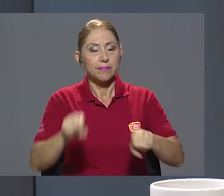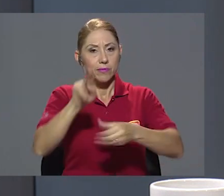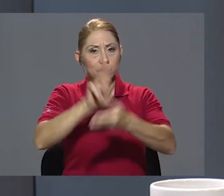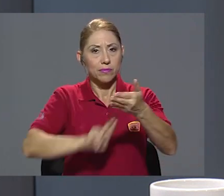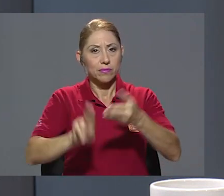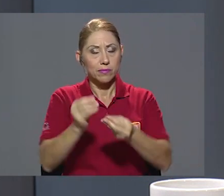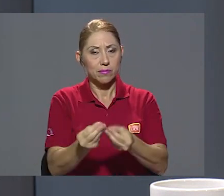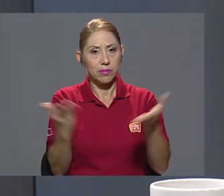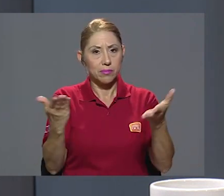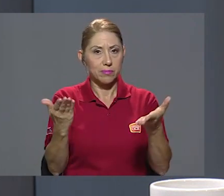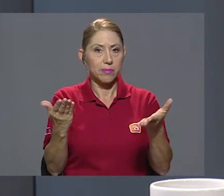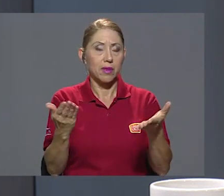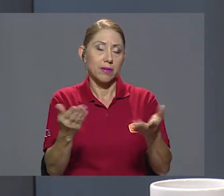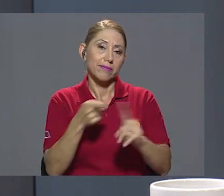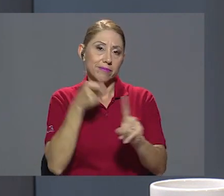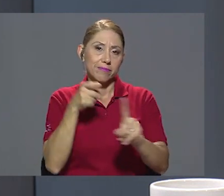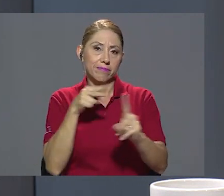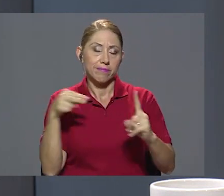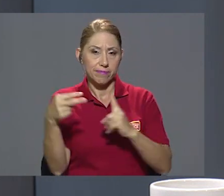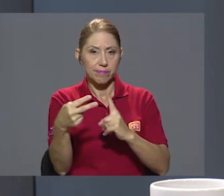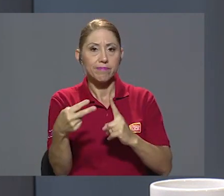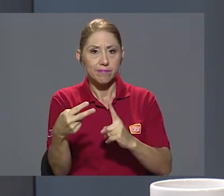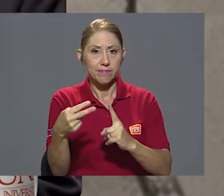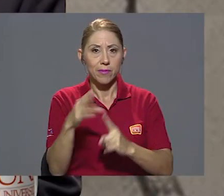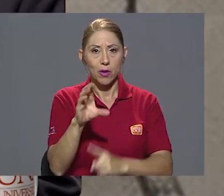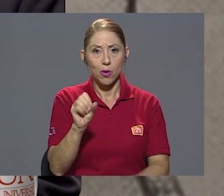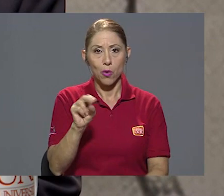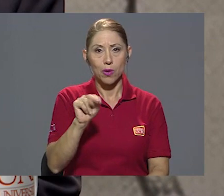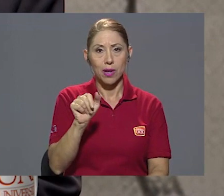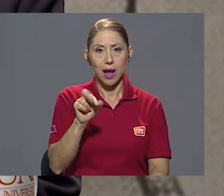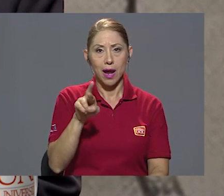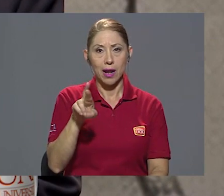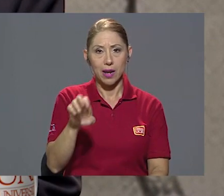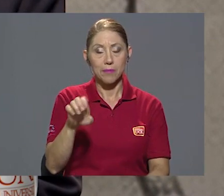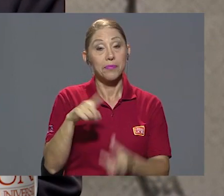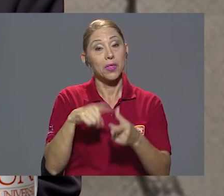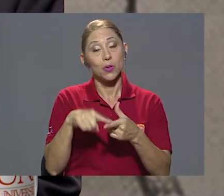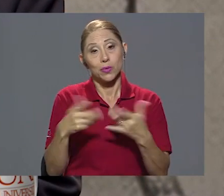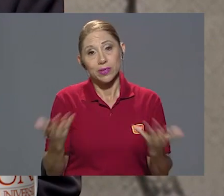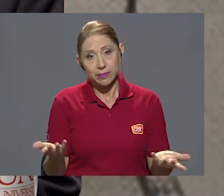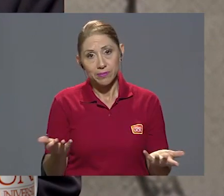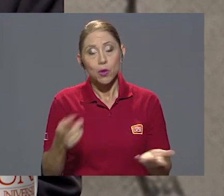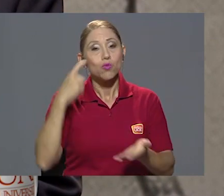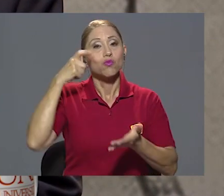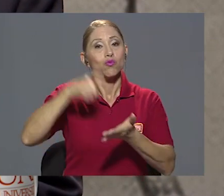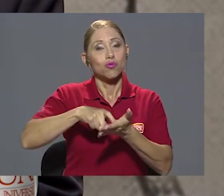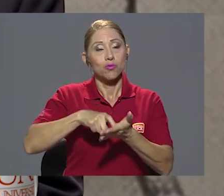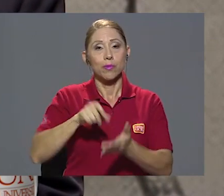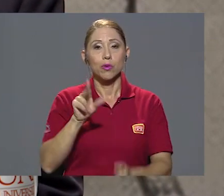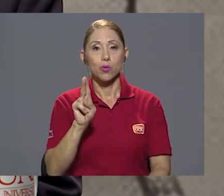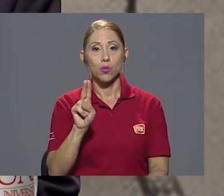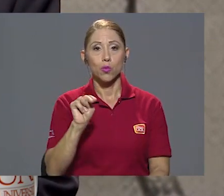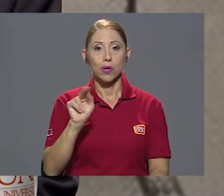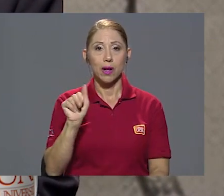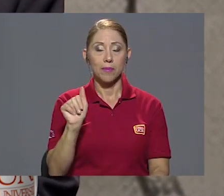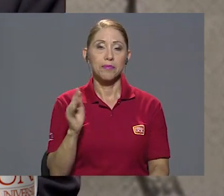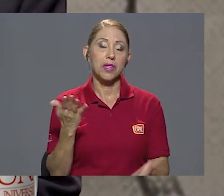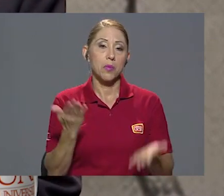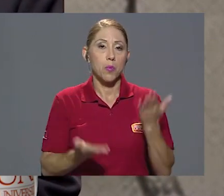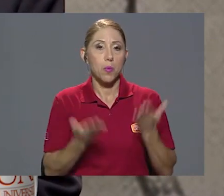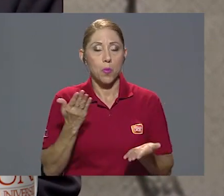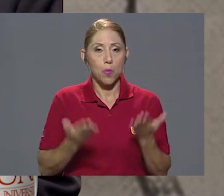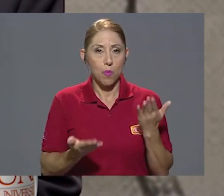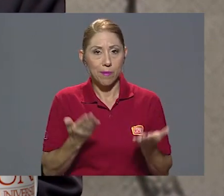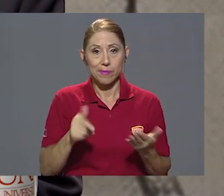sistema universitario estatal, por lo menos desde el punto de vista de CONARE en sí. Así que pues obviamente un reconocimiento a la UNA